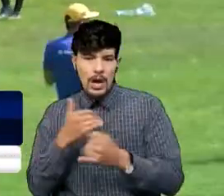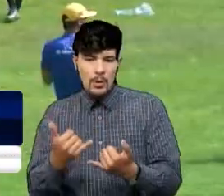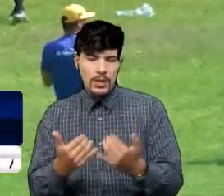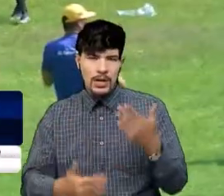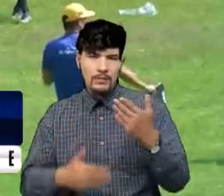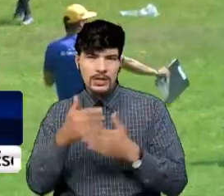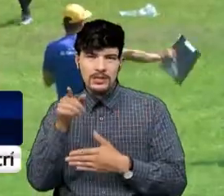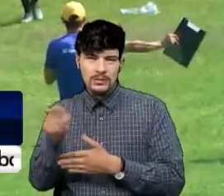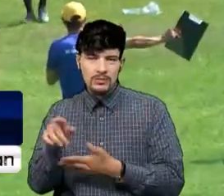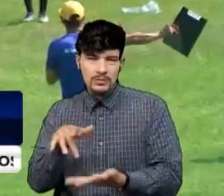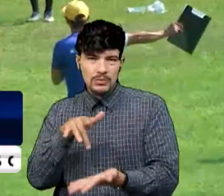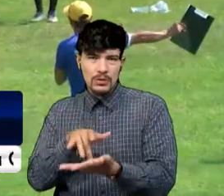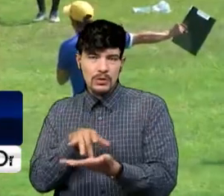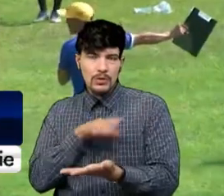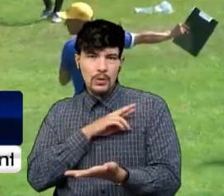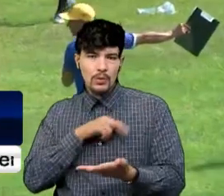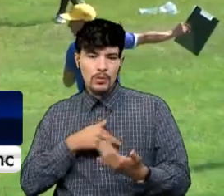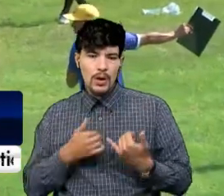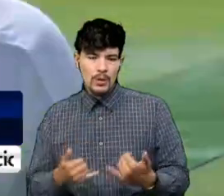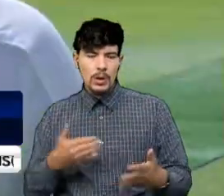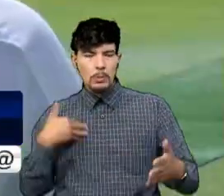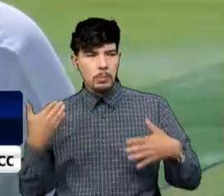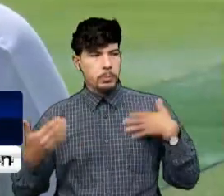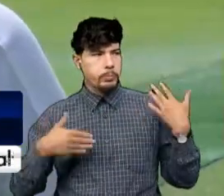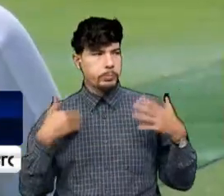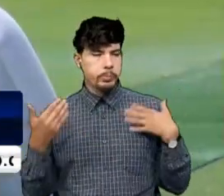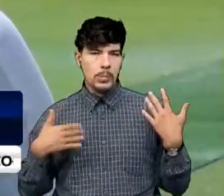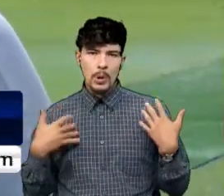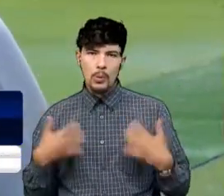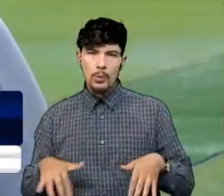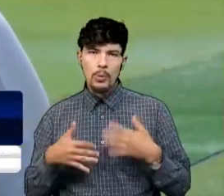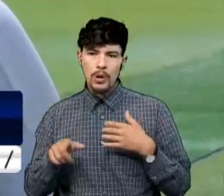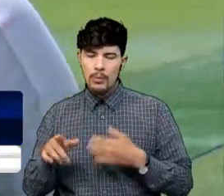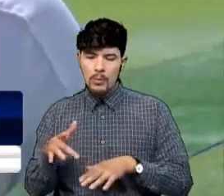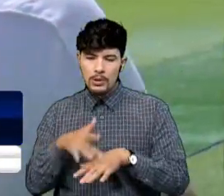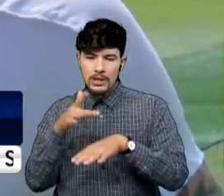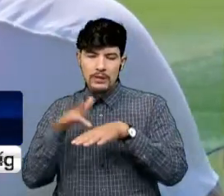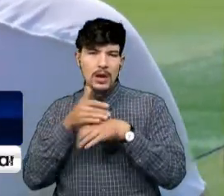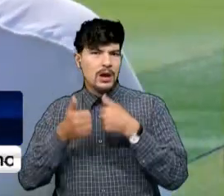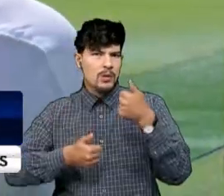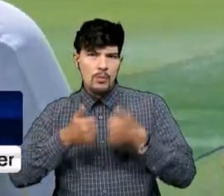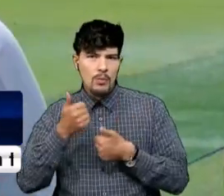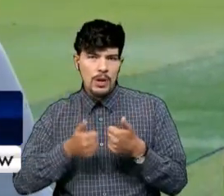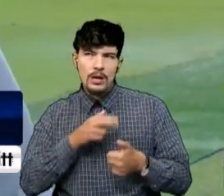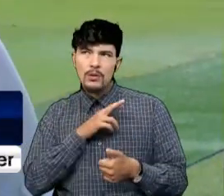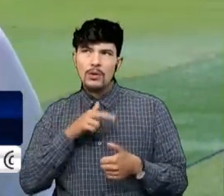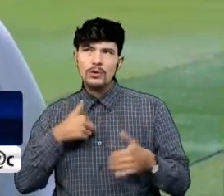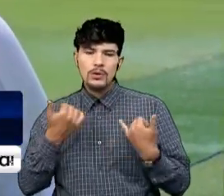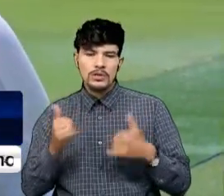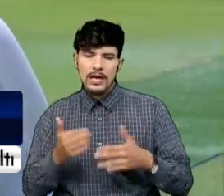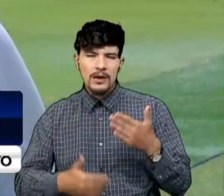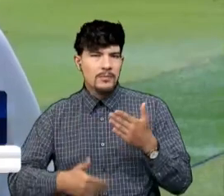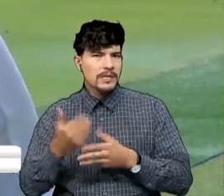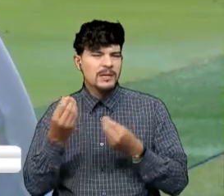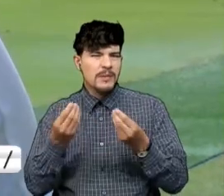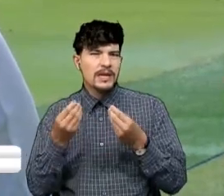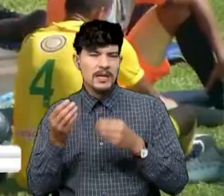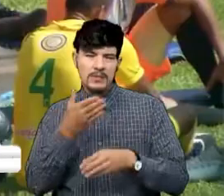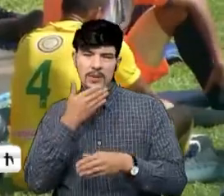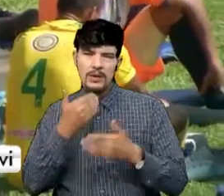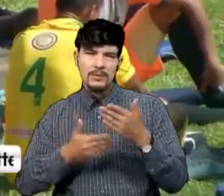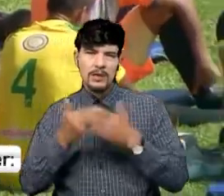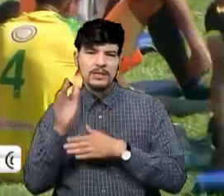torneo estamos contentos y pues ya la motivación la tenemos de ella para empezar el torneo con la mejor